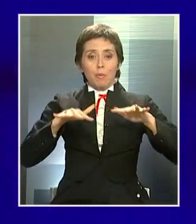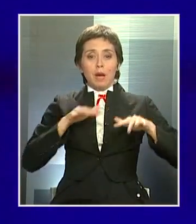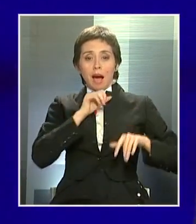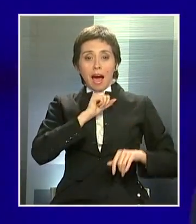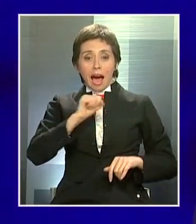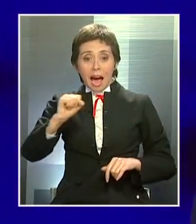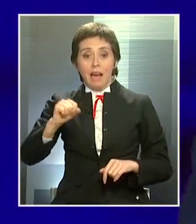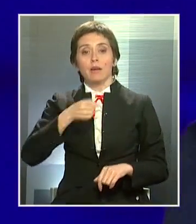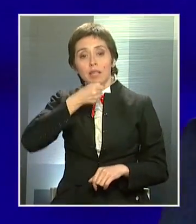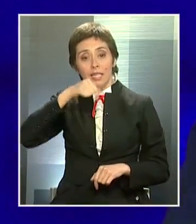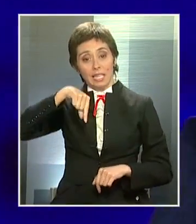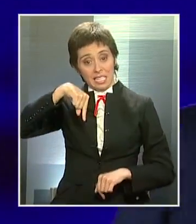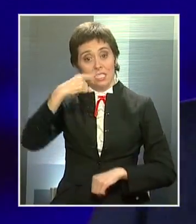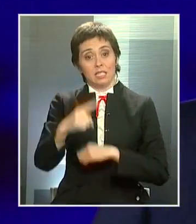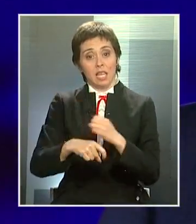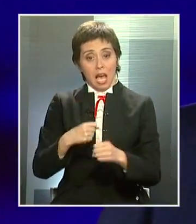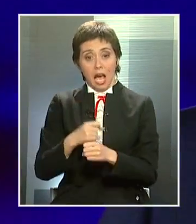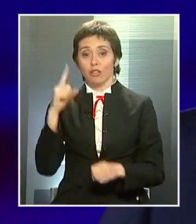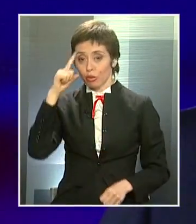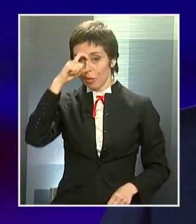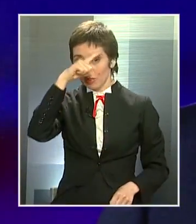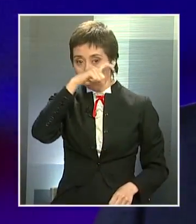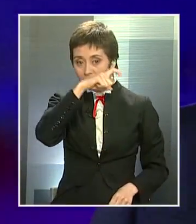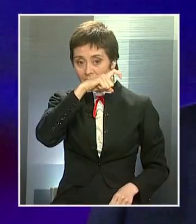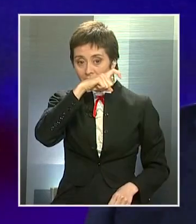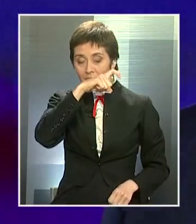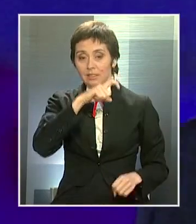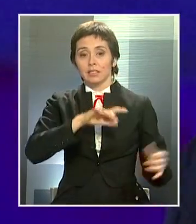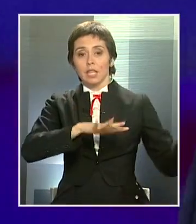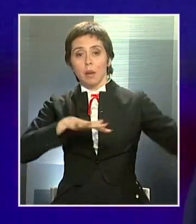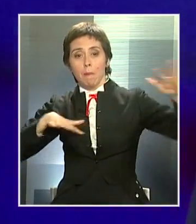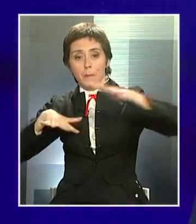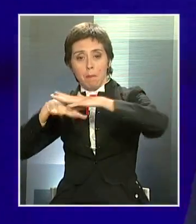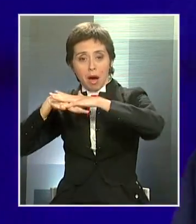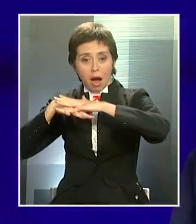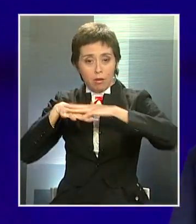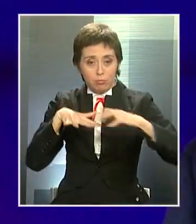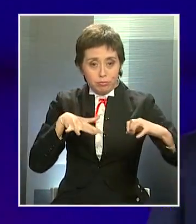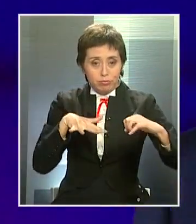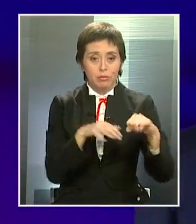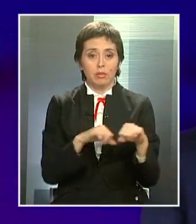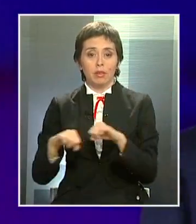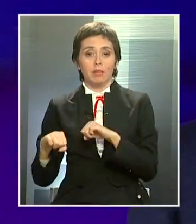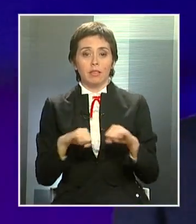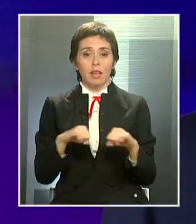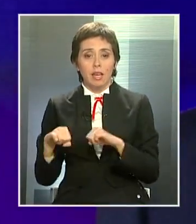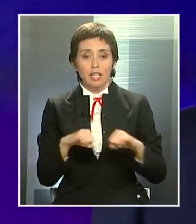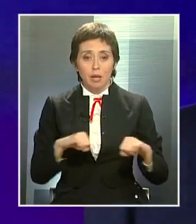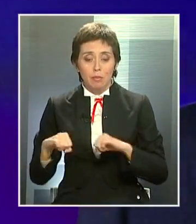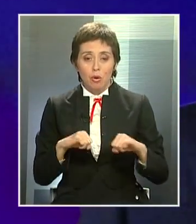Ha sido un año difícil. Un maremoto, un terremoto,